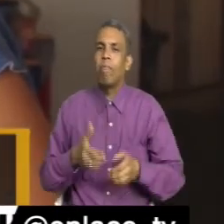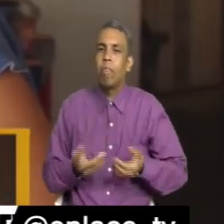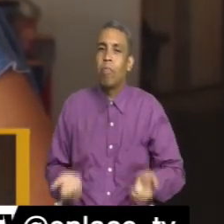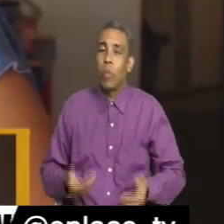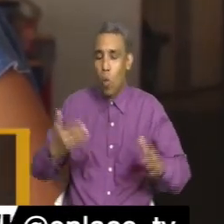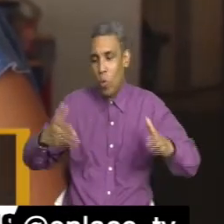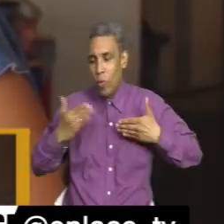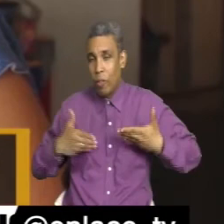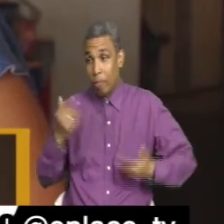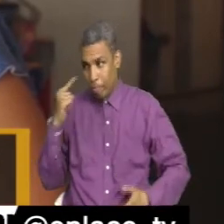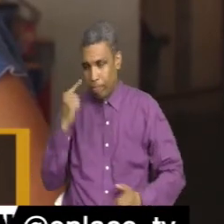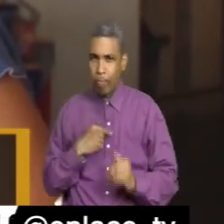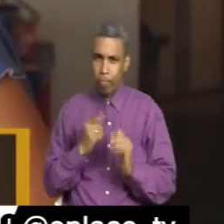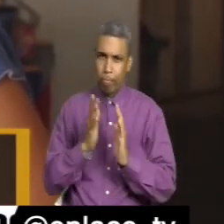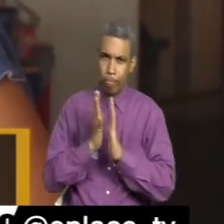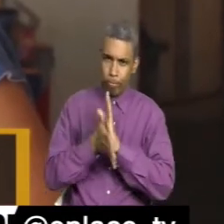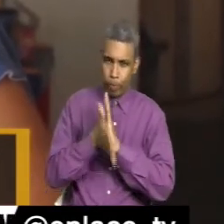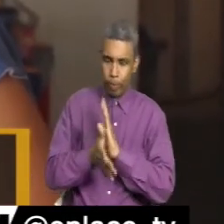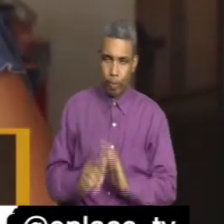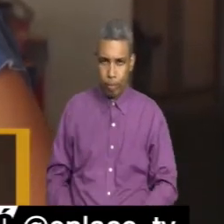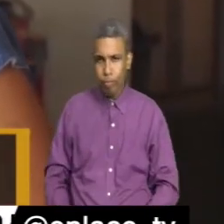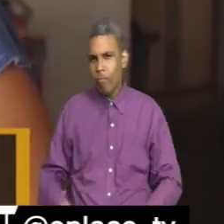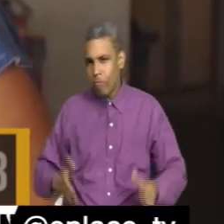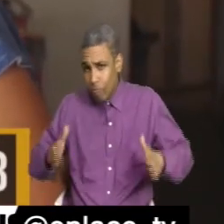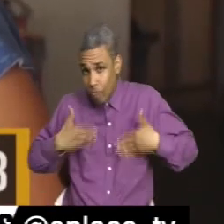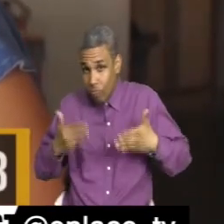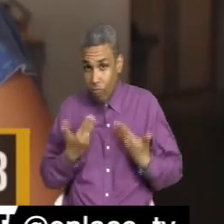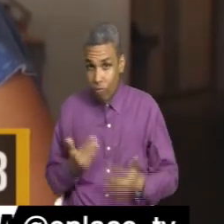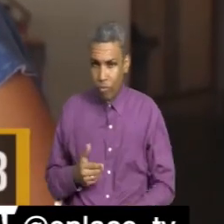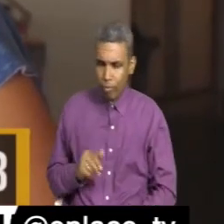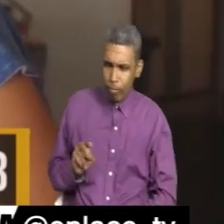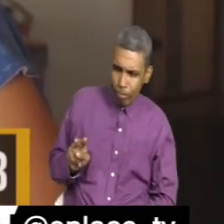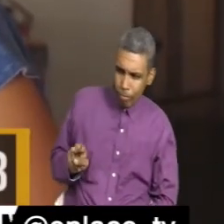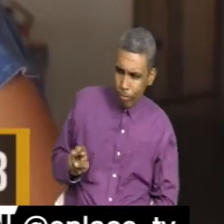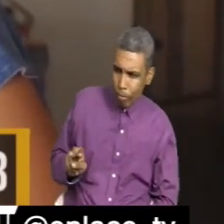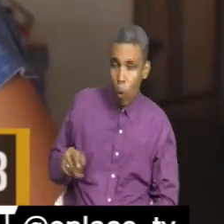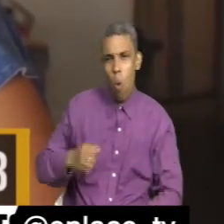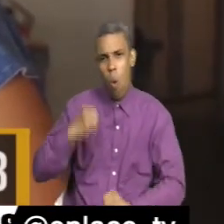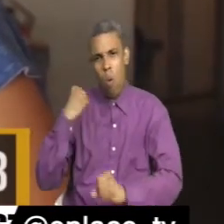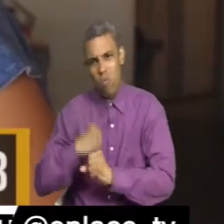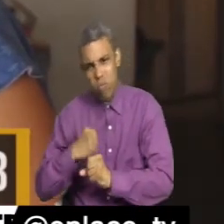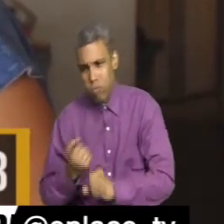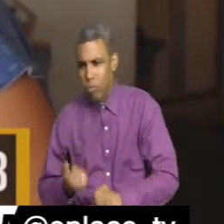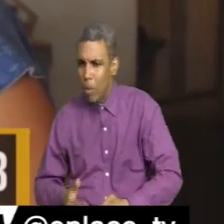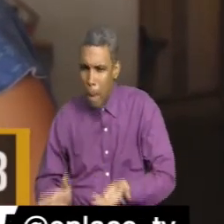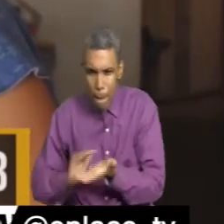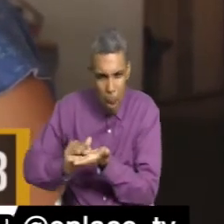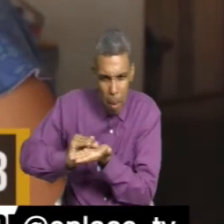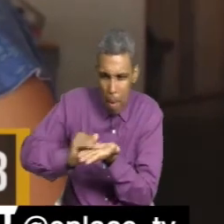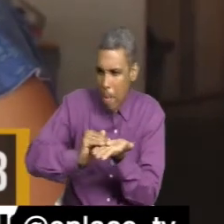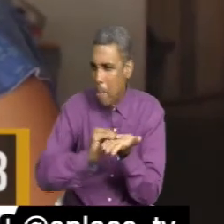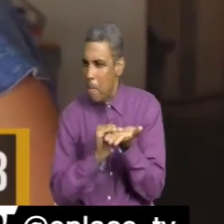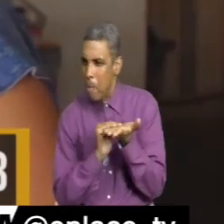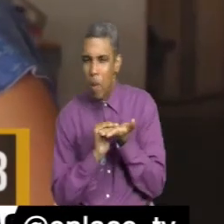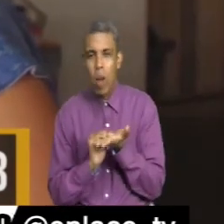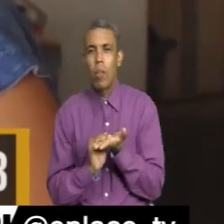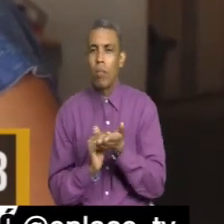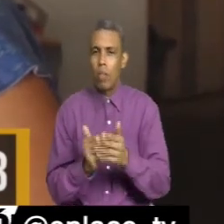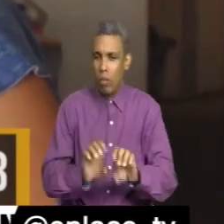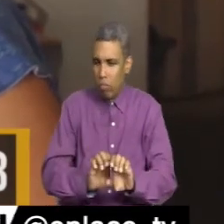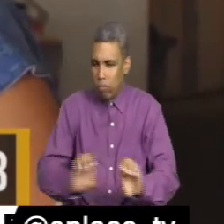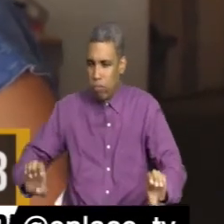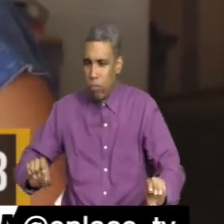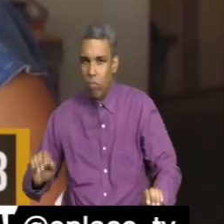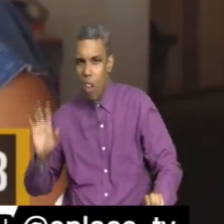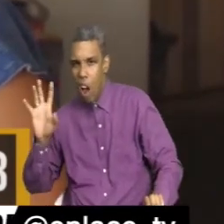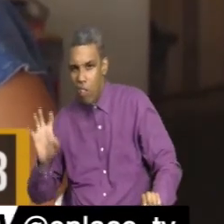porque obviamente ya es algo de fondo, están arreglando absolutamente todo, la tubería vieja pues la